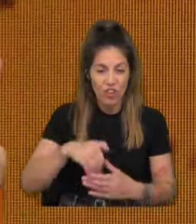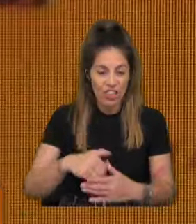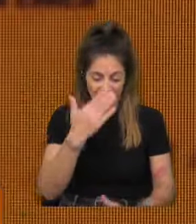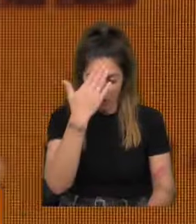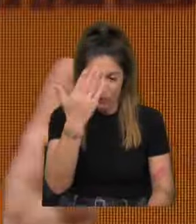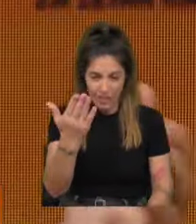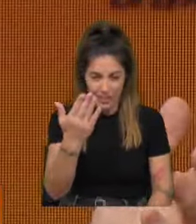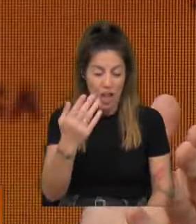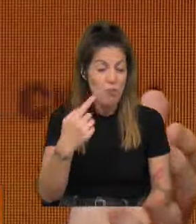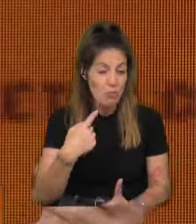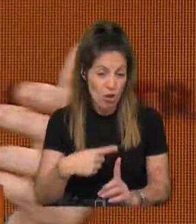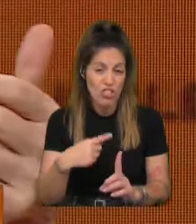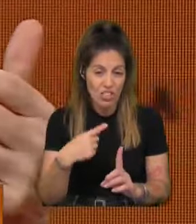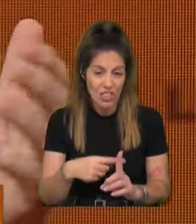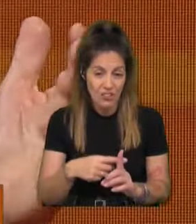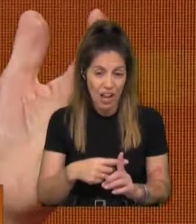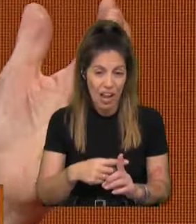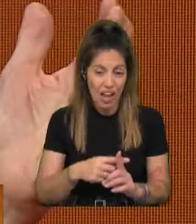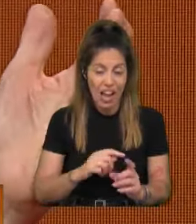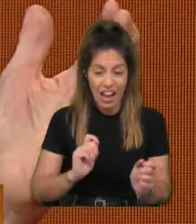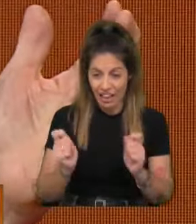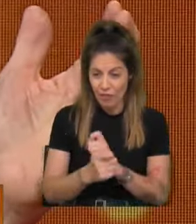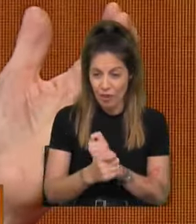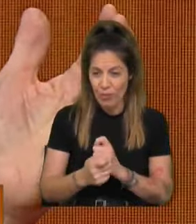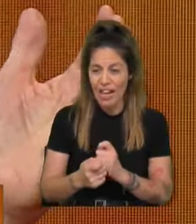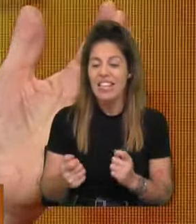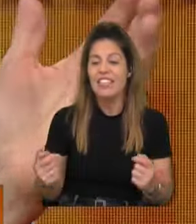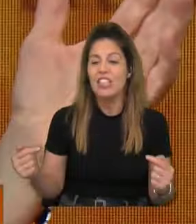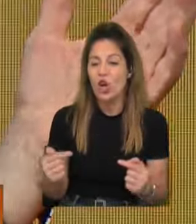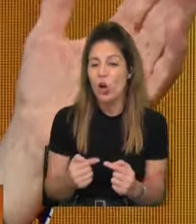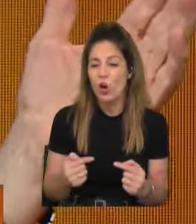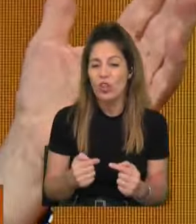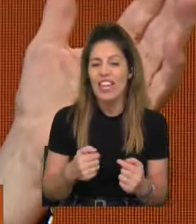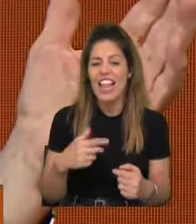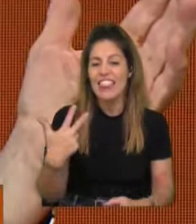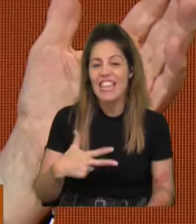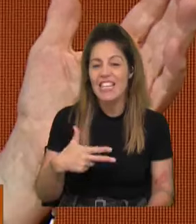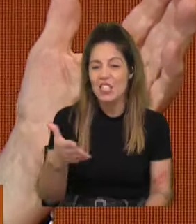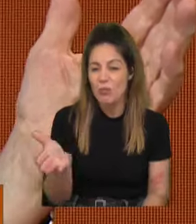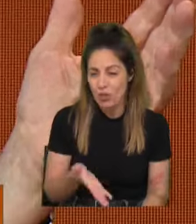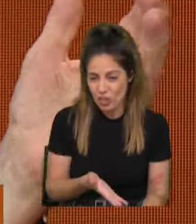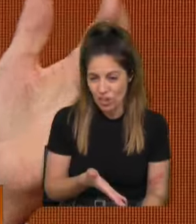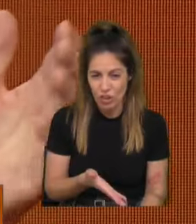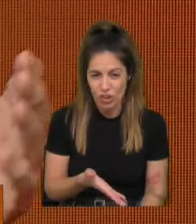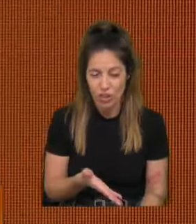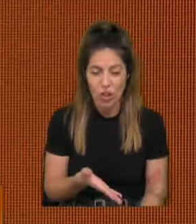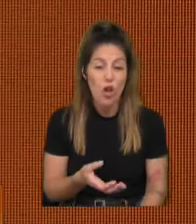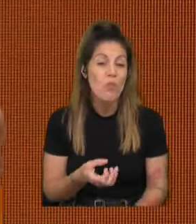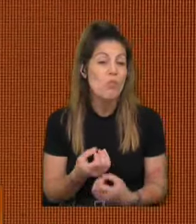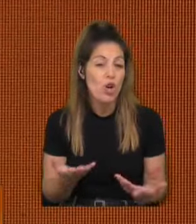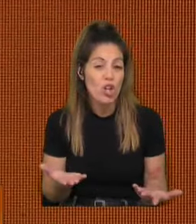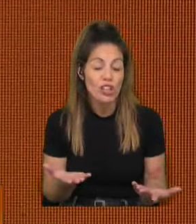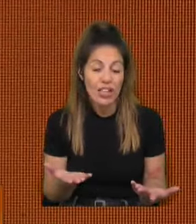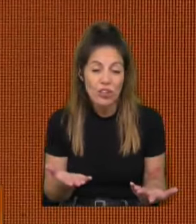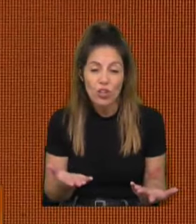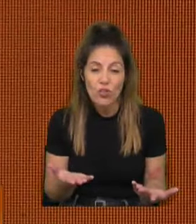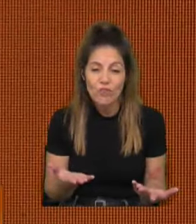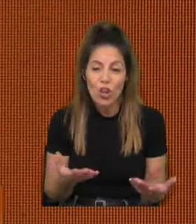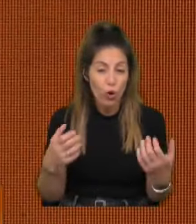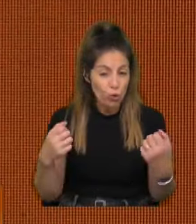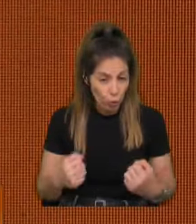prión positiva al plebiscito y en contra da el 13 no Por lo tanto muy